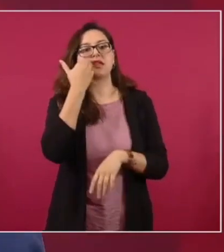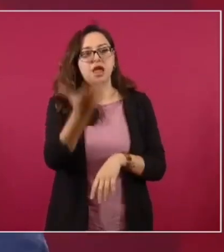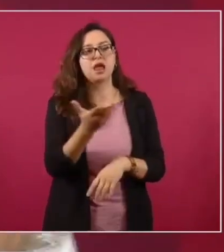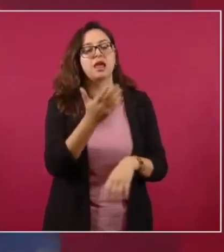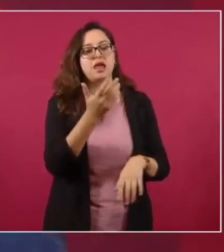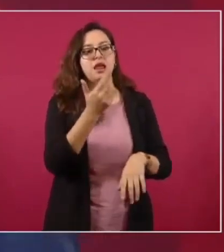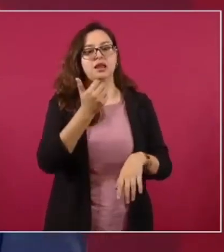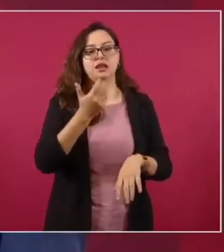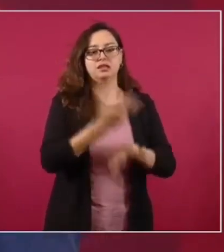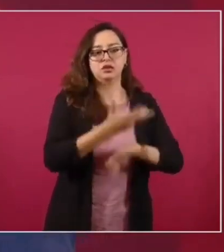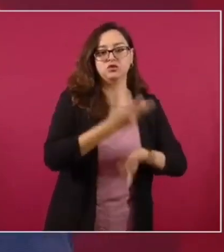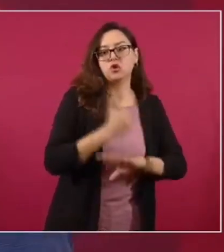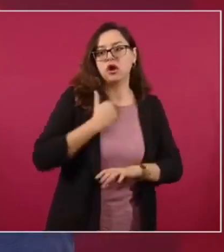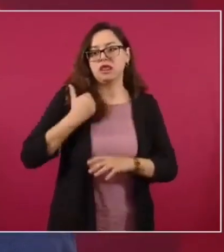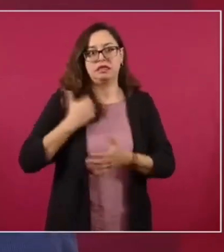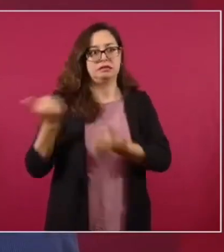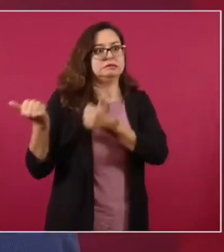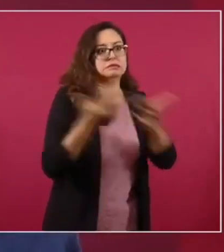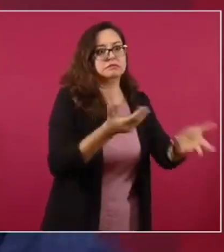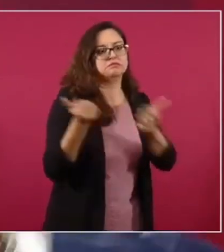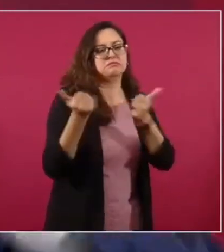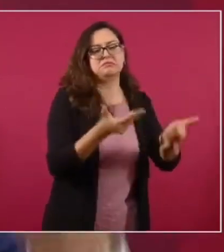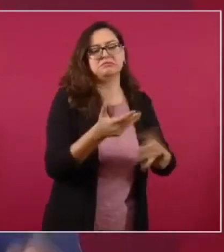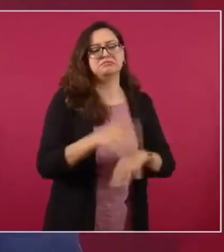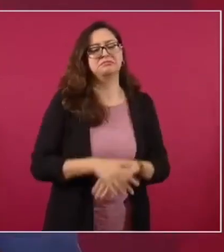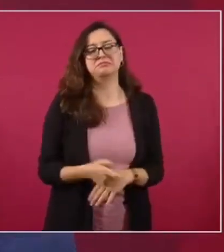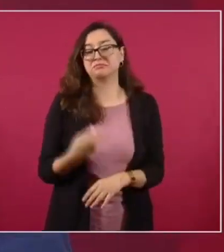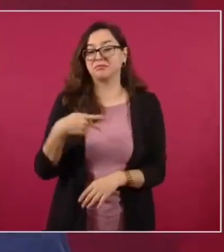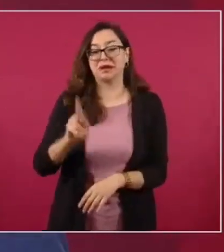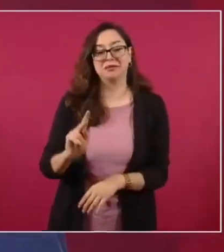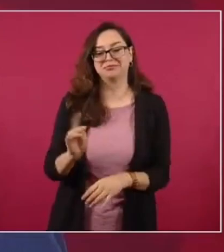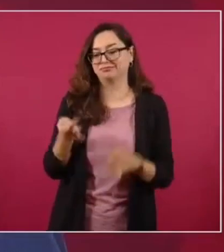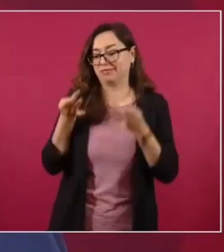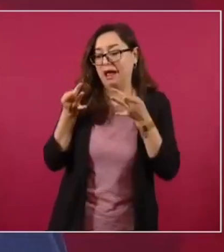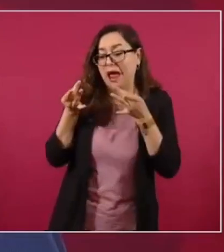pero con todo respeto, la calidad